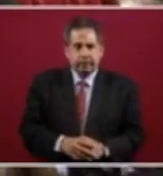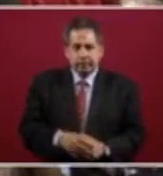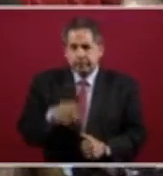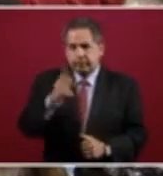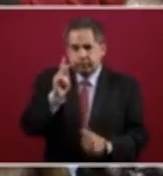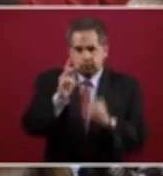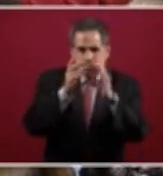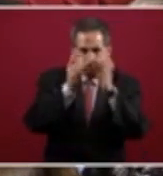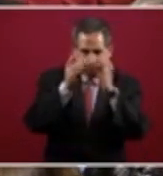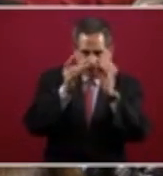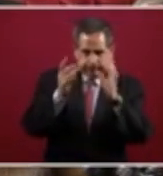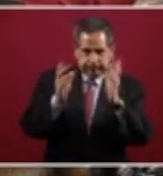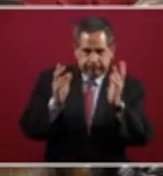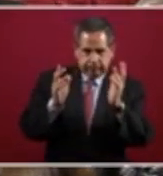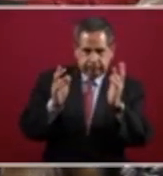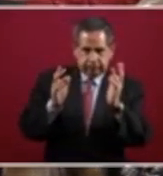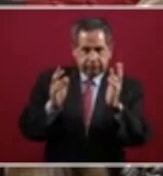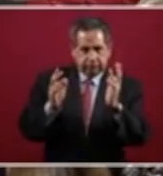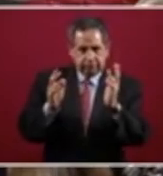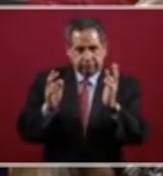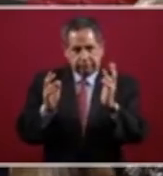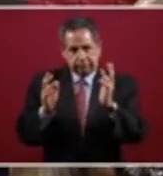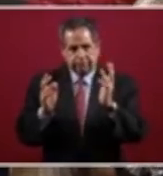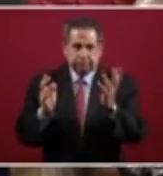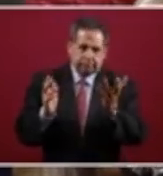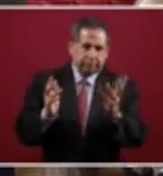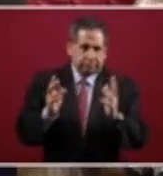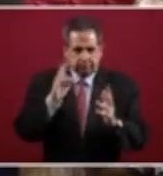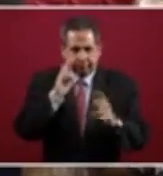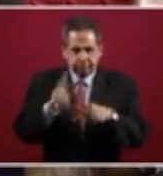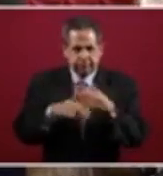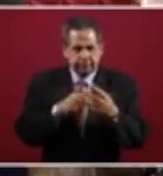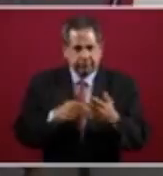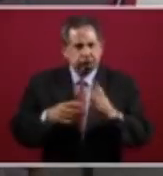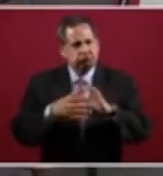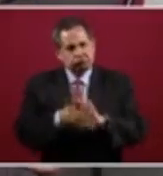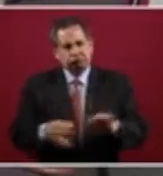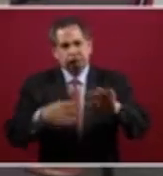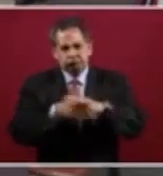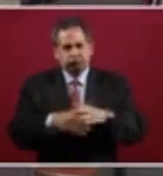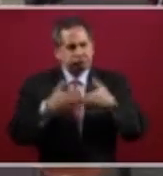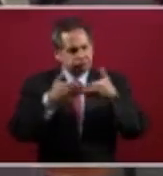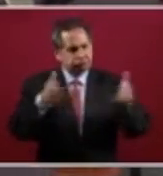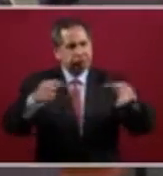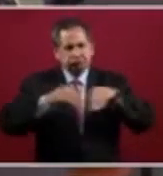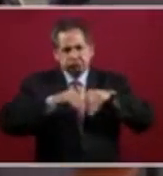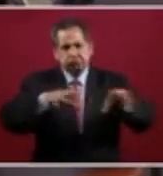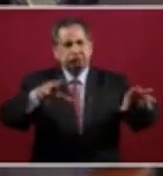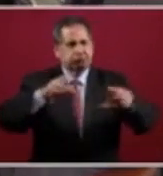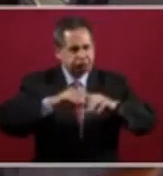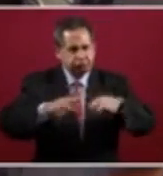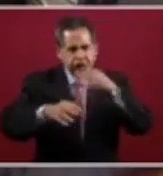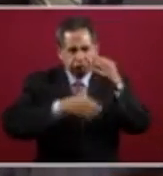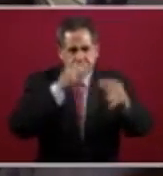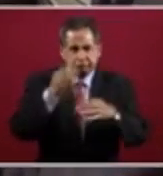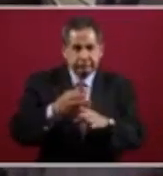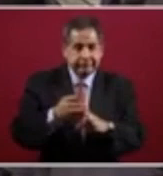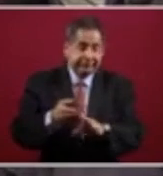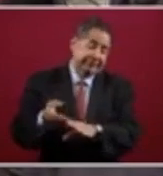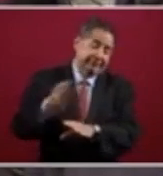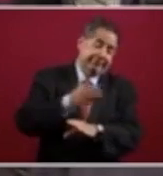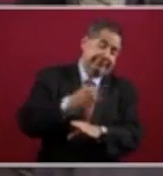embargo, vamos a estarlo ventilando, porque antes todas estas